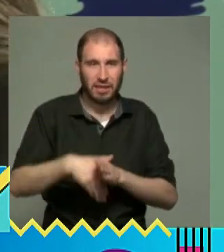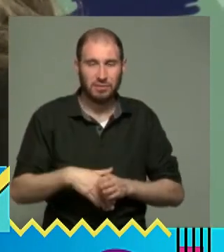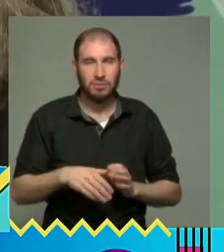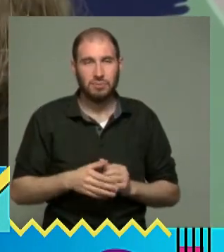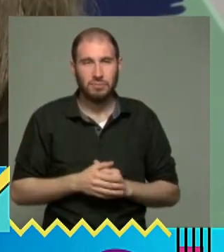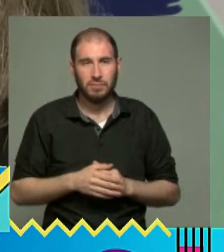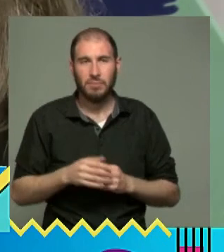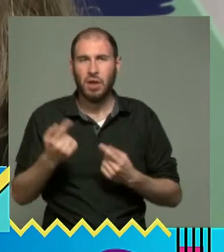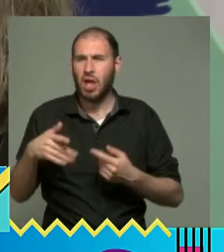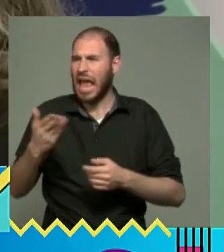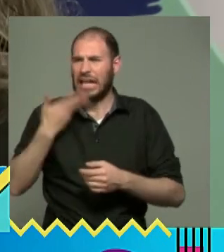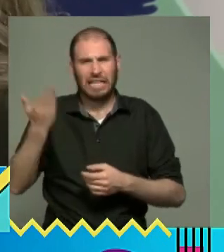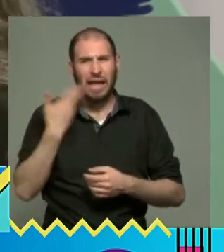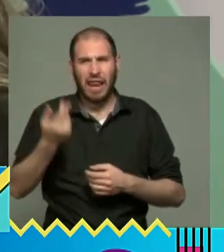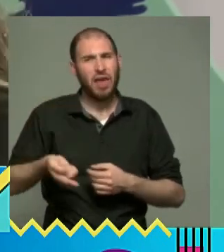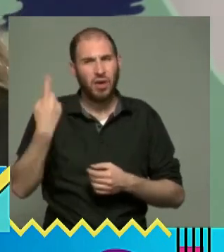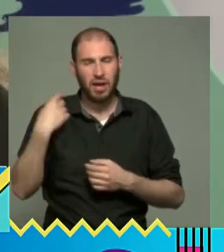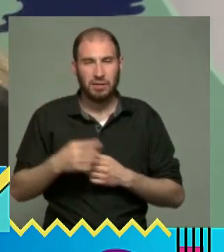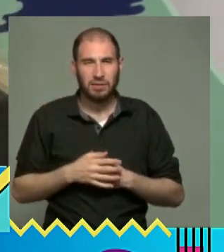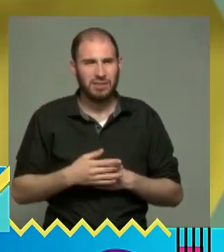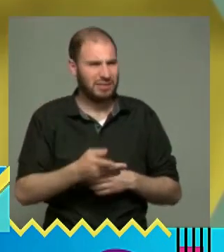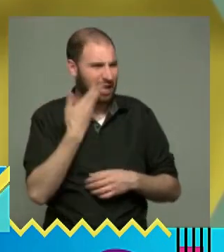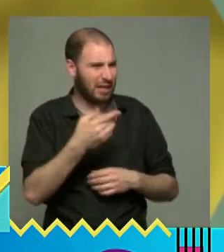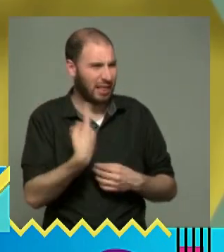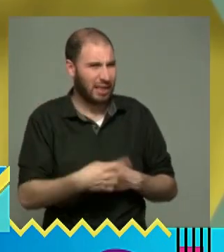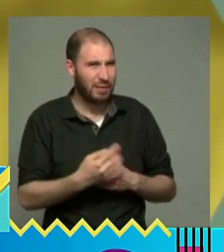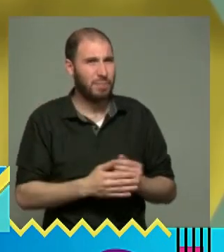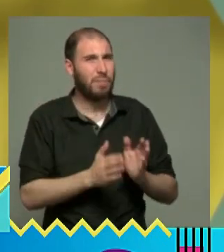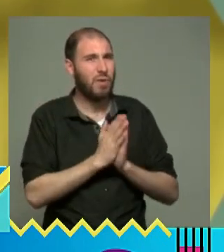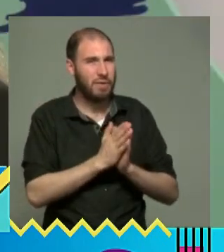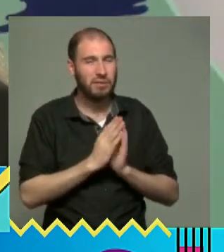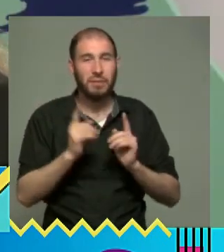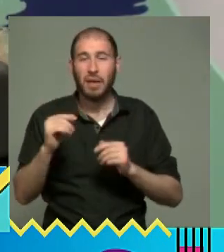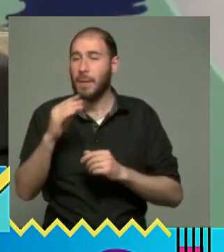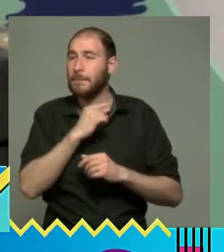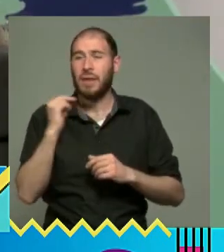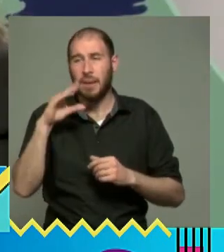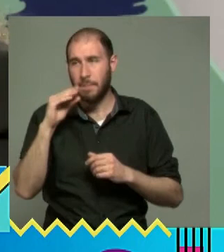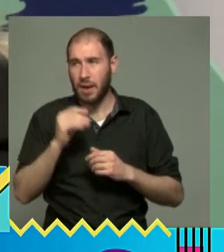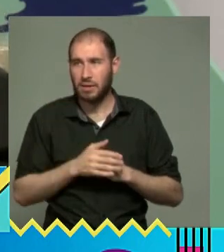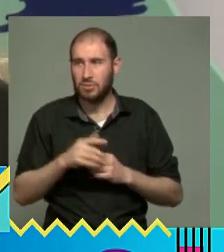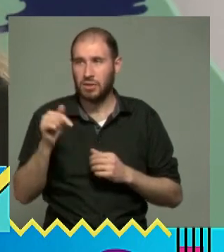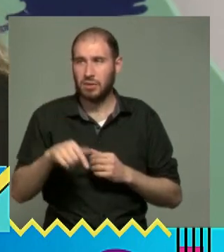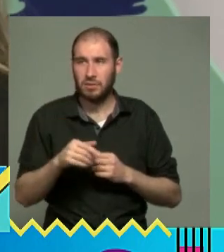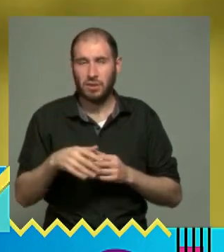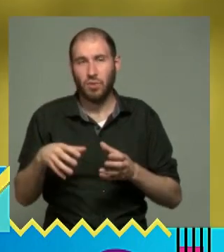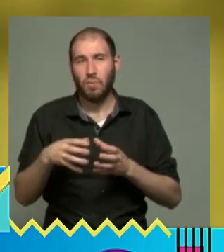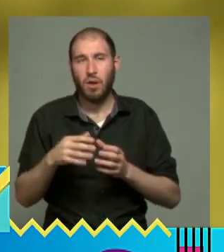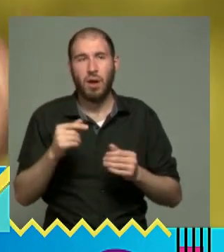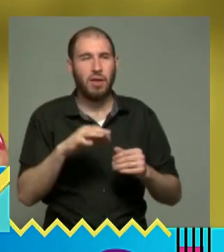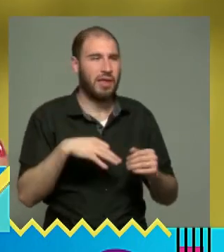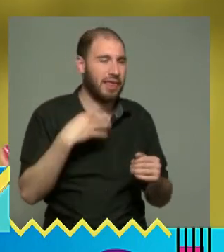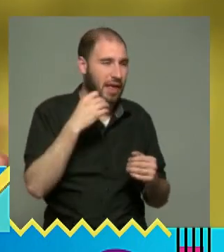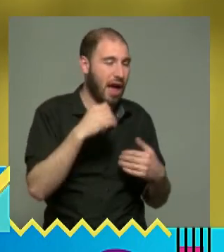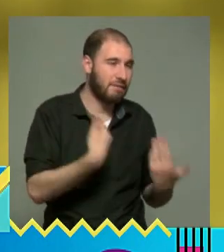algo... Pero habían exageraciones antes. ¿Qué en los- exageraciones? Y lo en otro los- que, por sí, favor, igual que el padre Pato, no ve entendamos una que exageración. dialéctica es Monseñora pro Aguer. vida